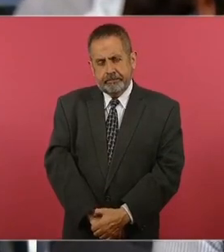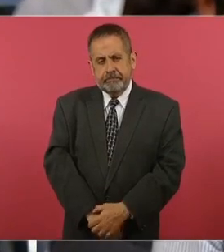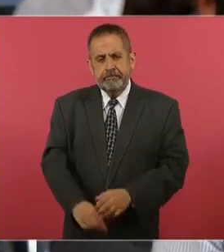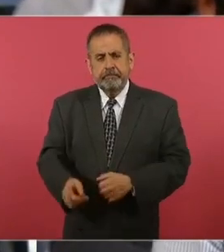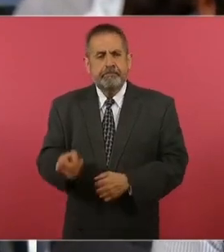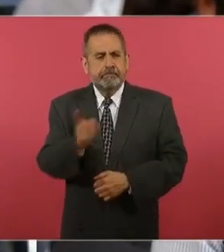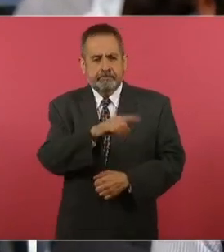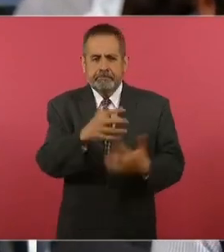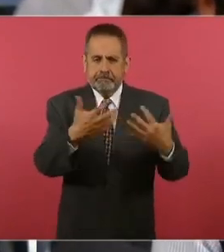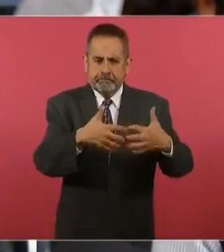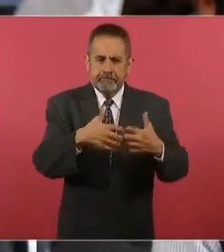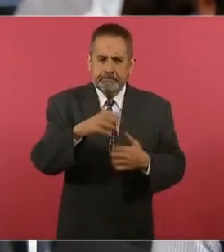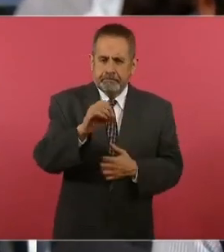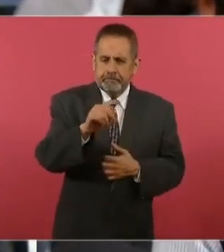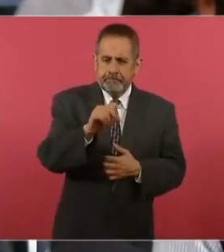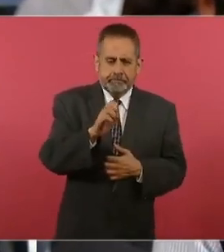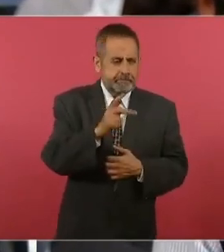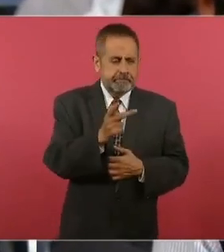Cotemar.